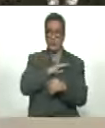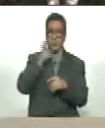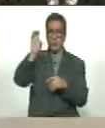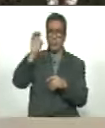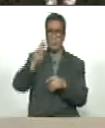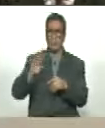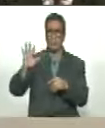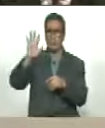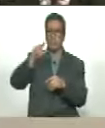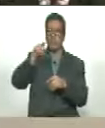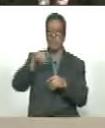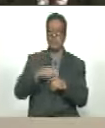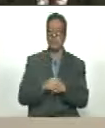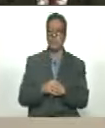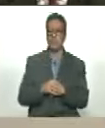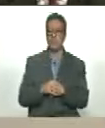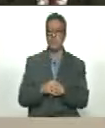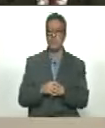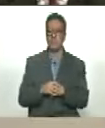país. Y